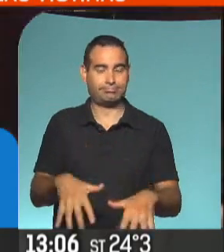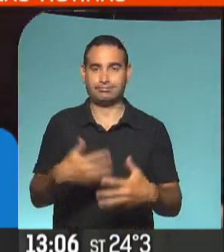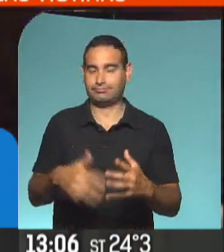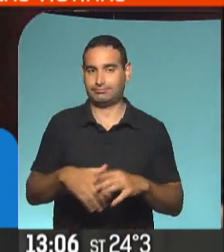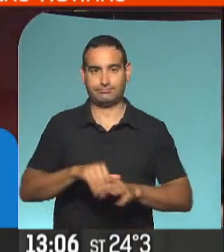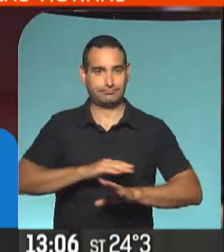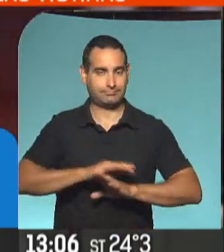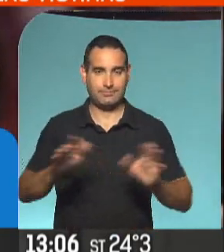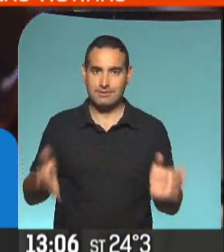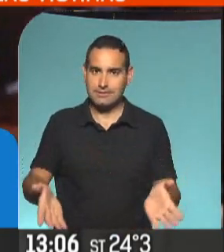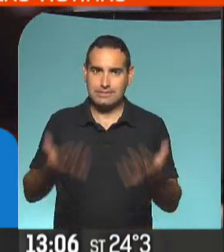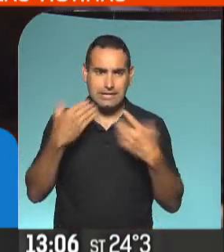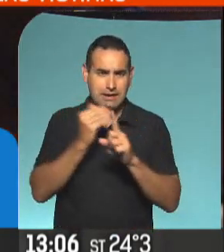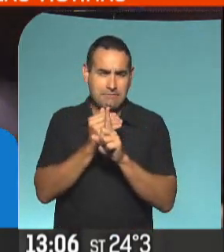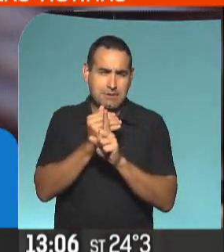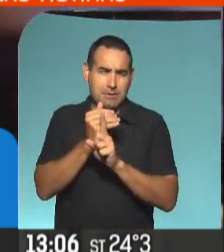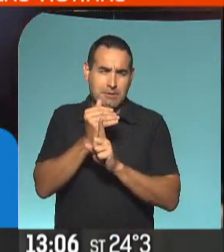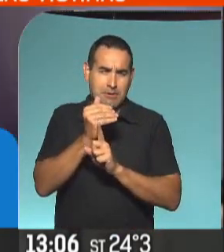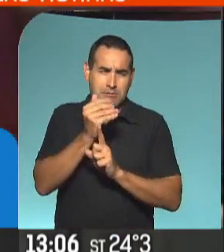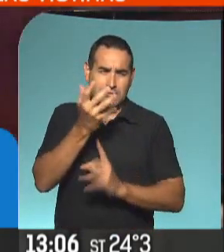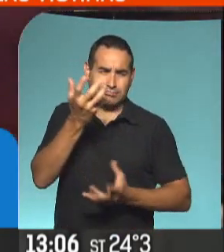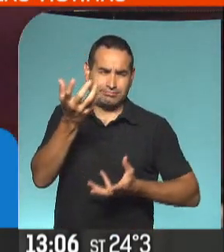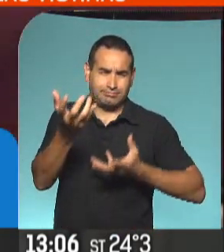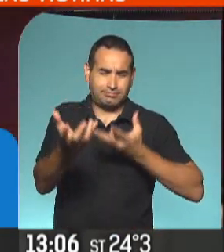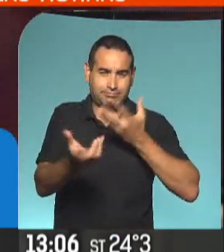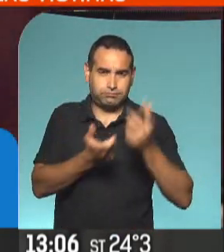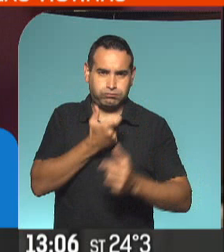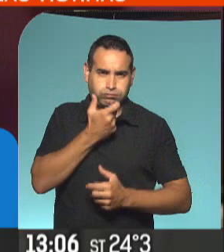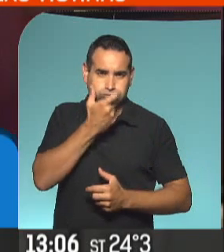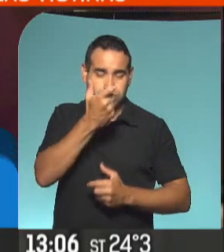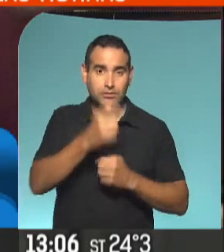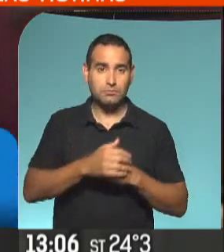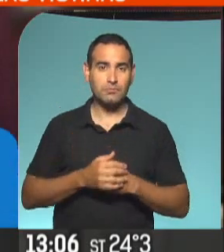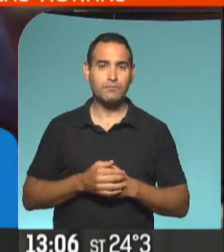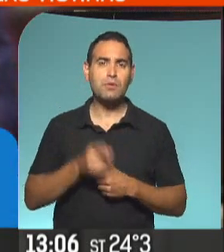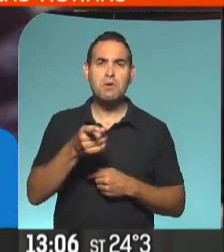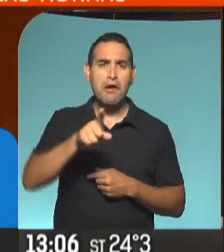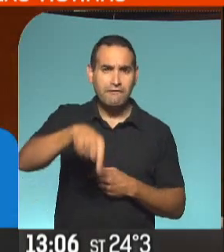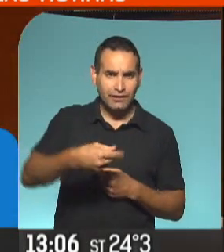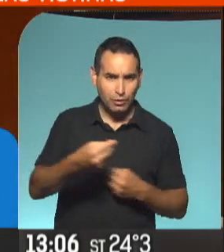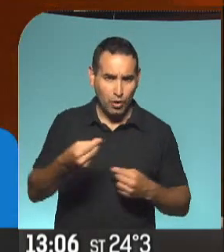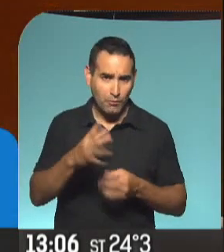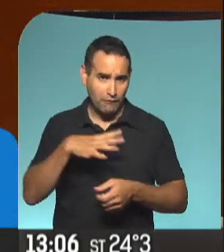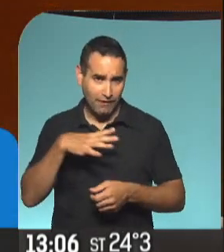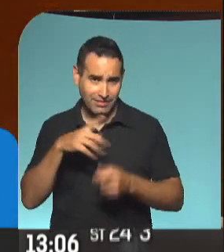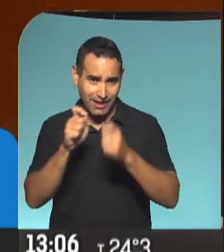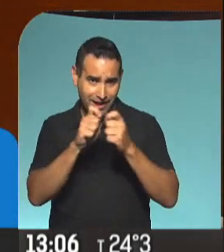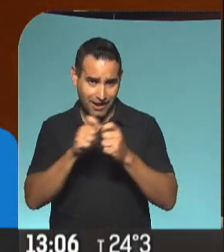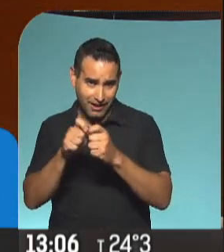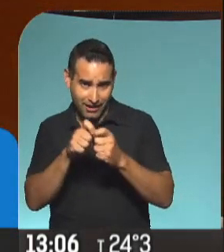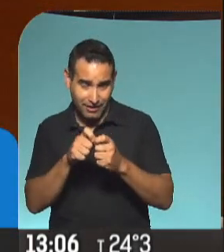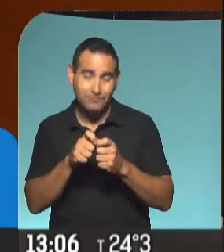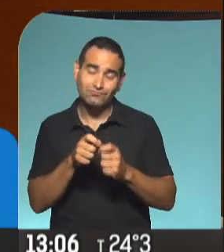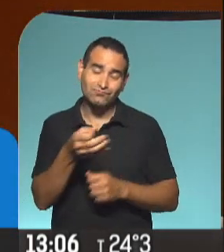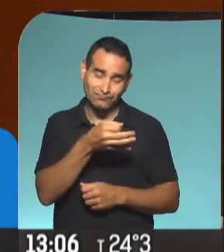infernal en el sentido más amplio de la palabra, ¿no? Ahora, esto se pudo haber producido por falta de mantenimiento, porque dudas. también se hablaba